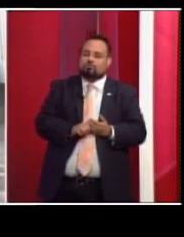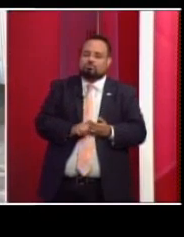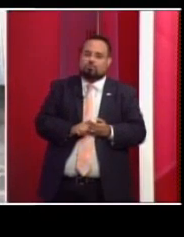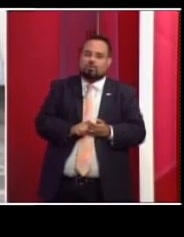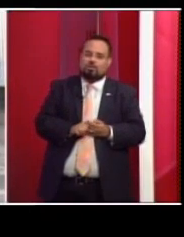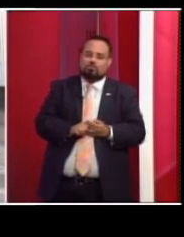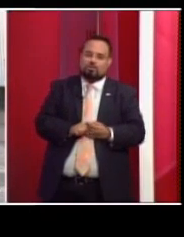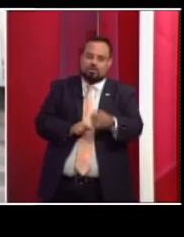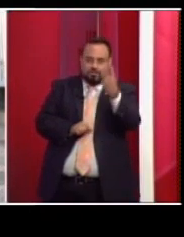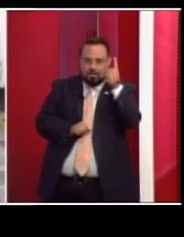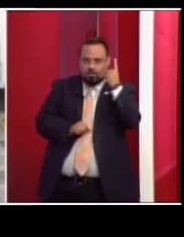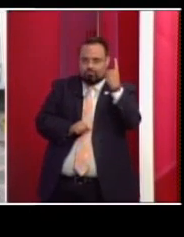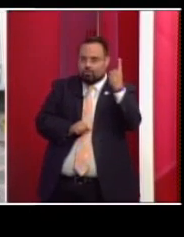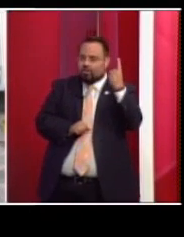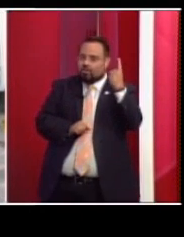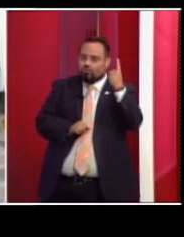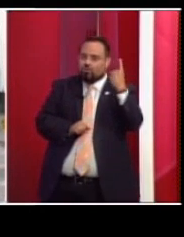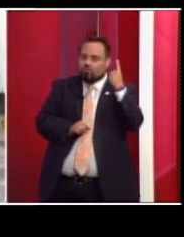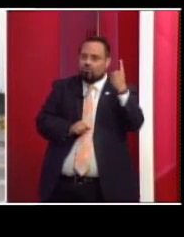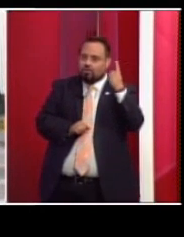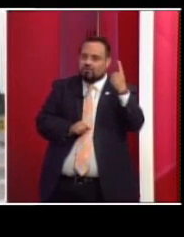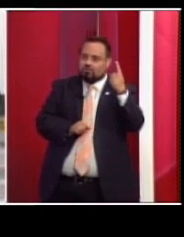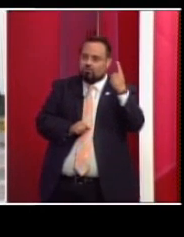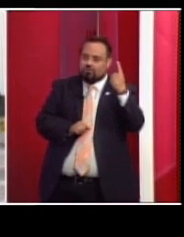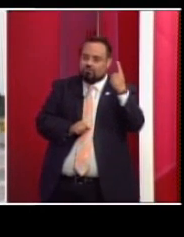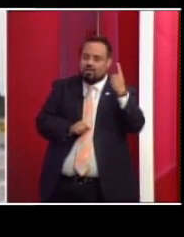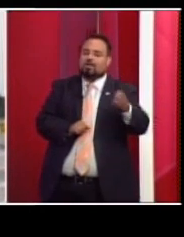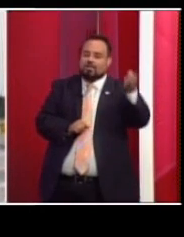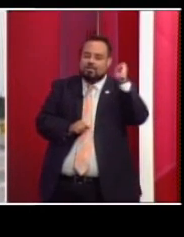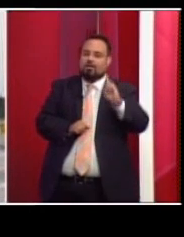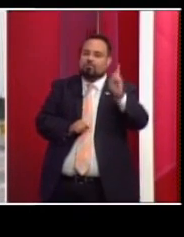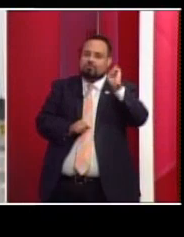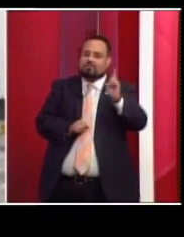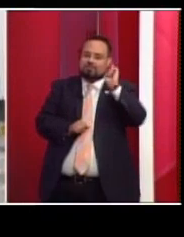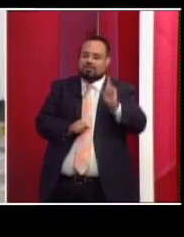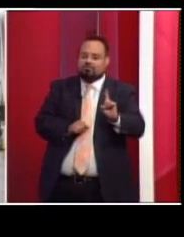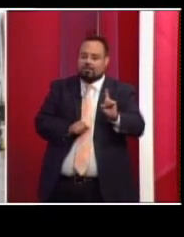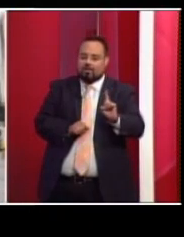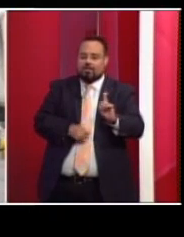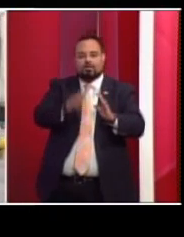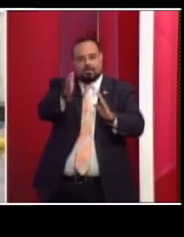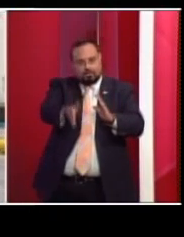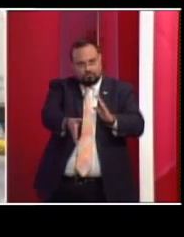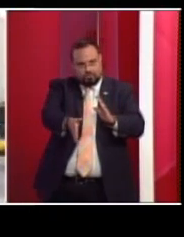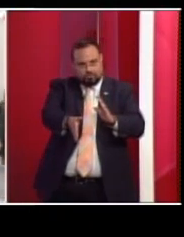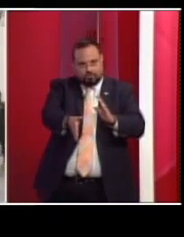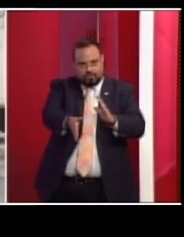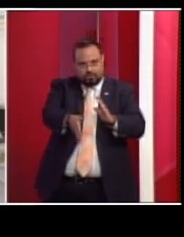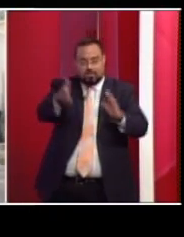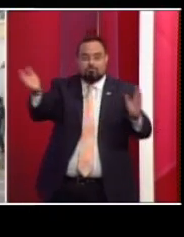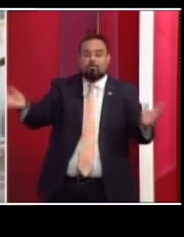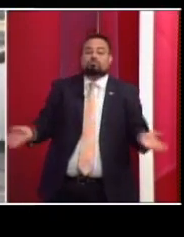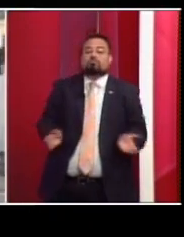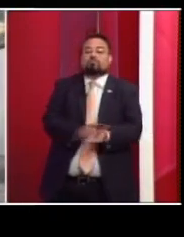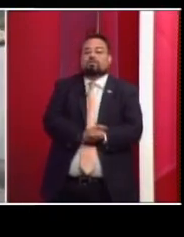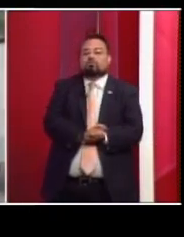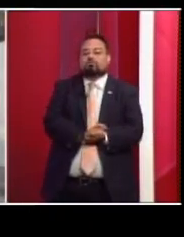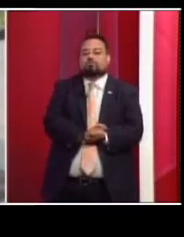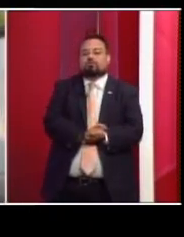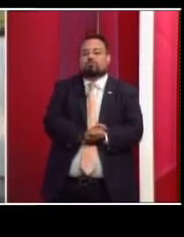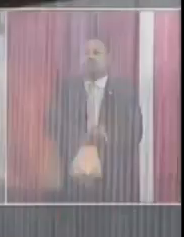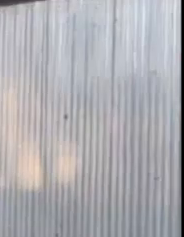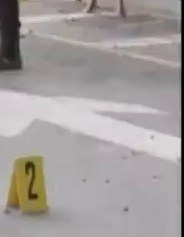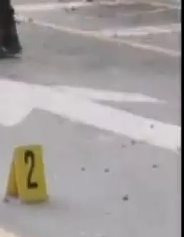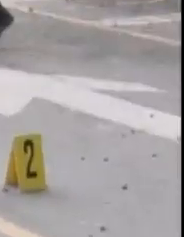cuatro años del programa la medida es la prioridad número uno en el estado de guatemala y debe verse reflejada en acciones concretas vamos a pasar